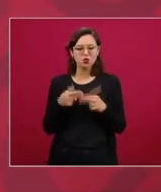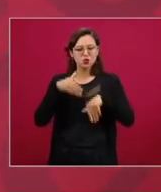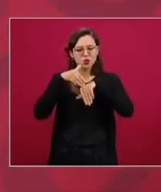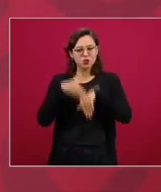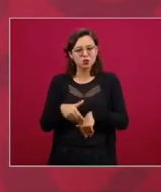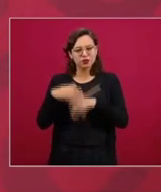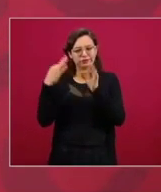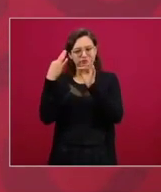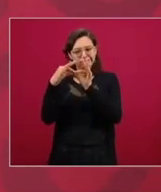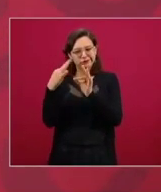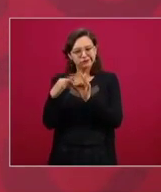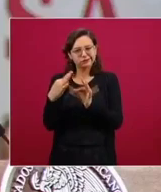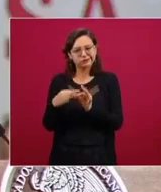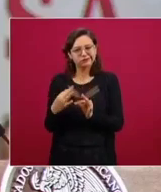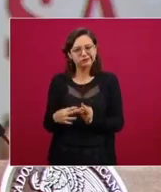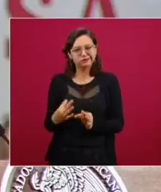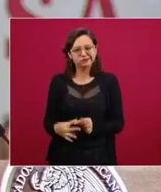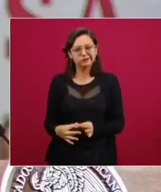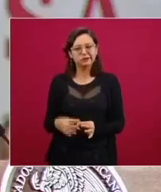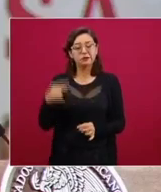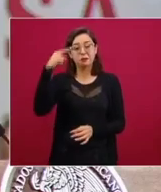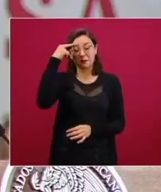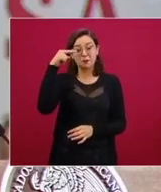presidente. De